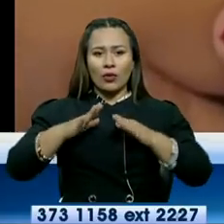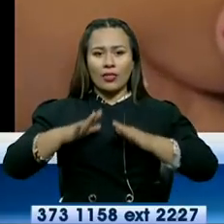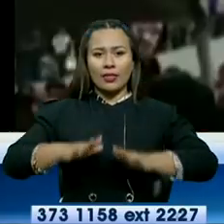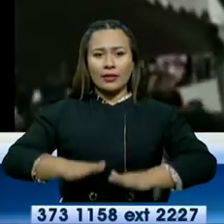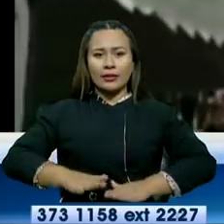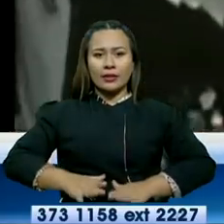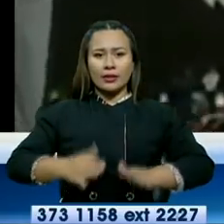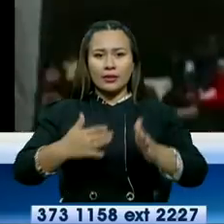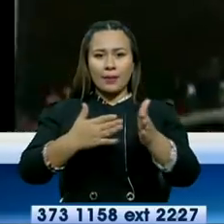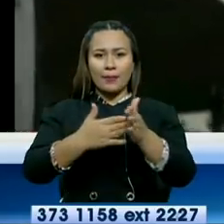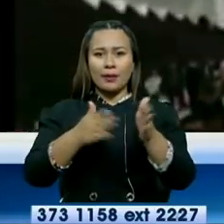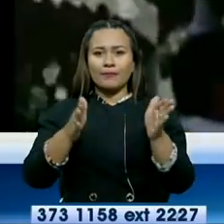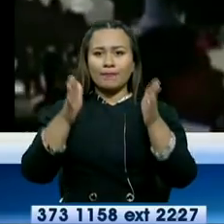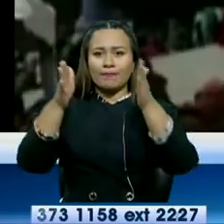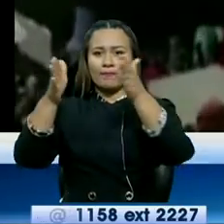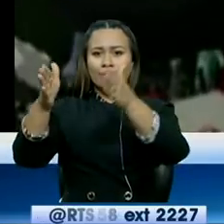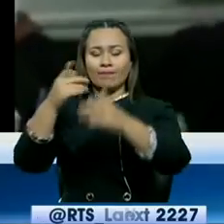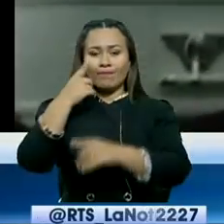paz.